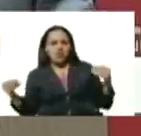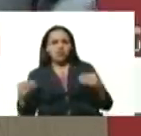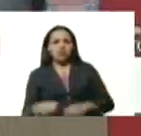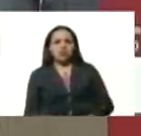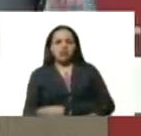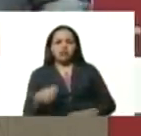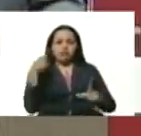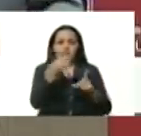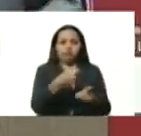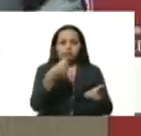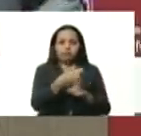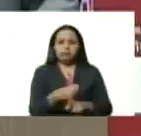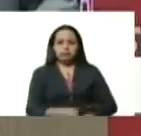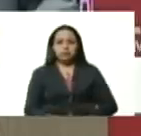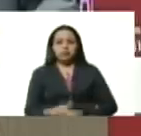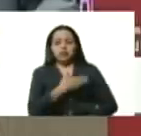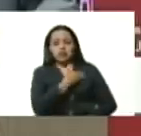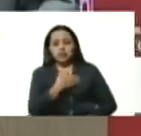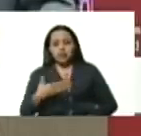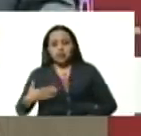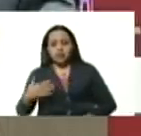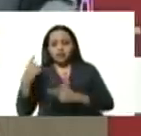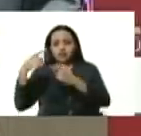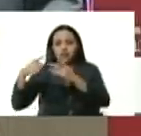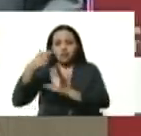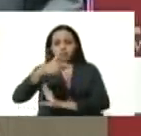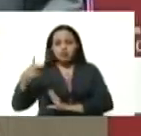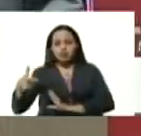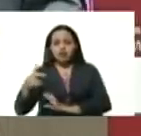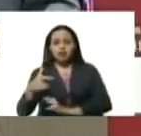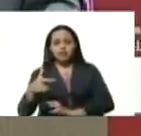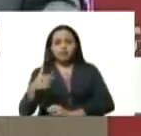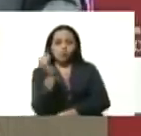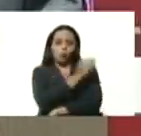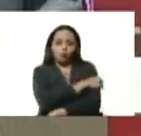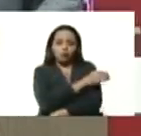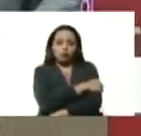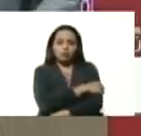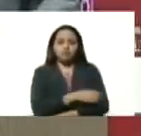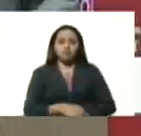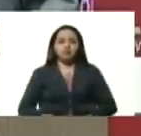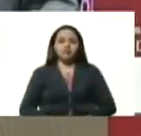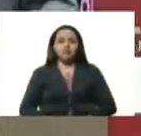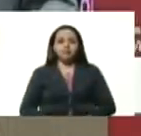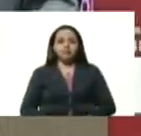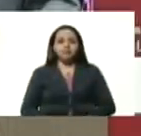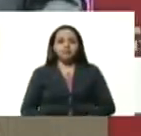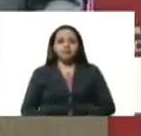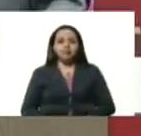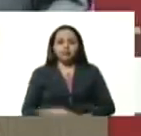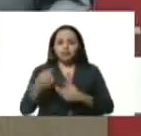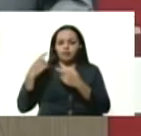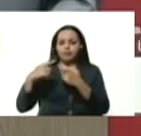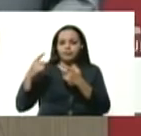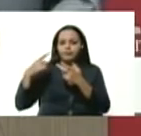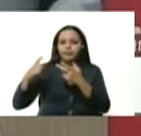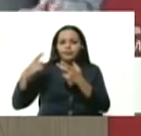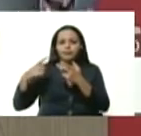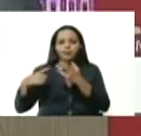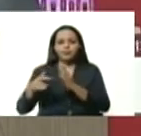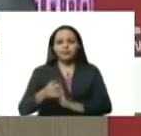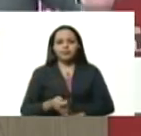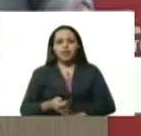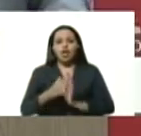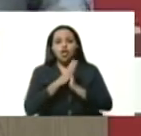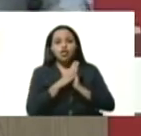se le ocurran a Leopoldo López, a John Bolton, a Mauricio Clavier Carone, a Marco Rubio, todas